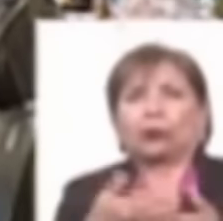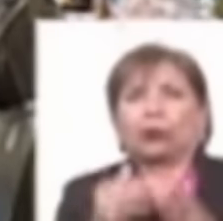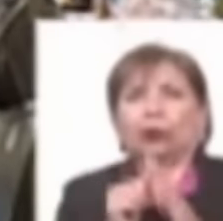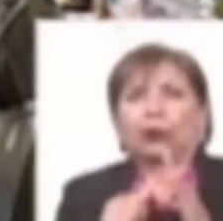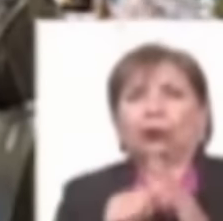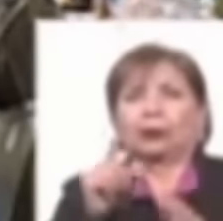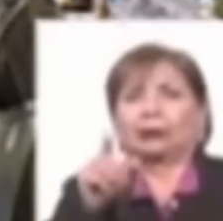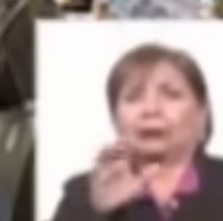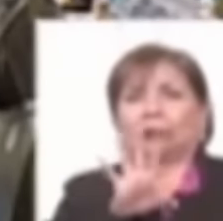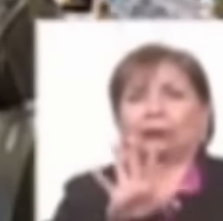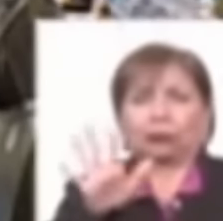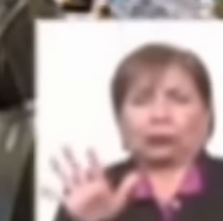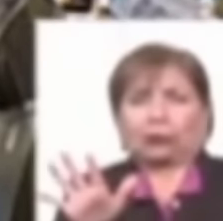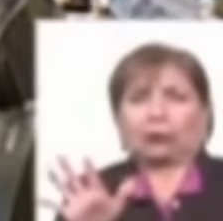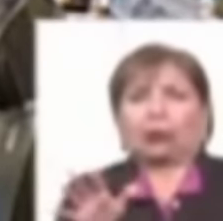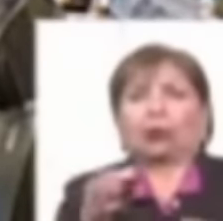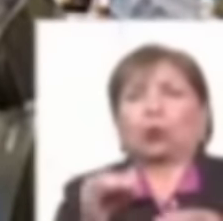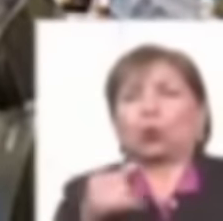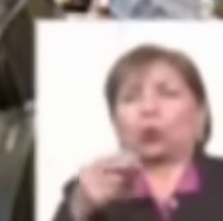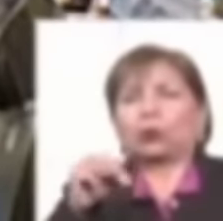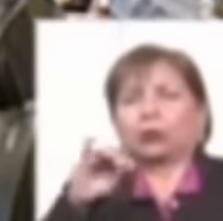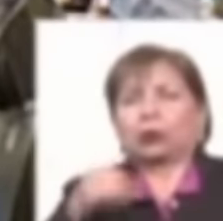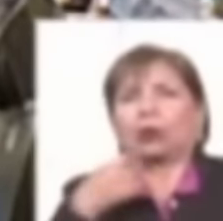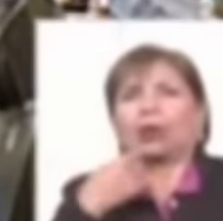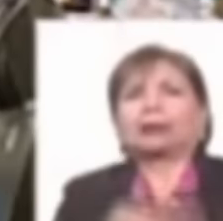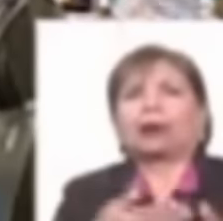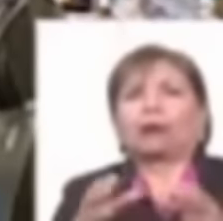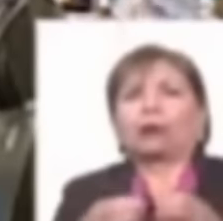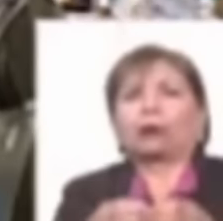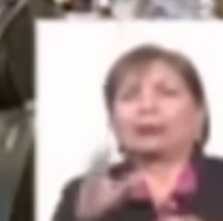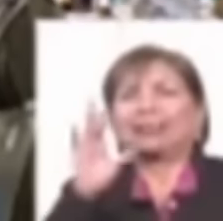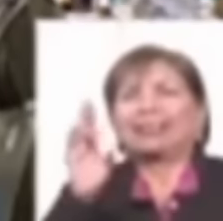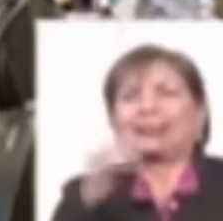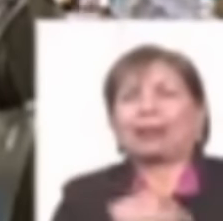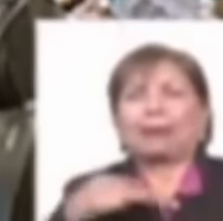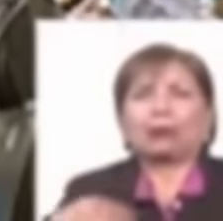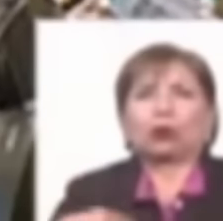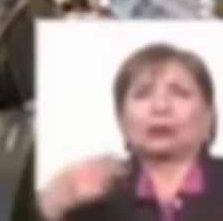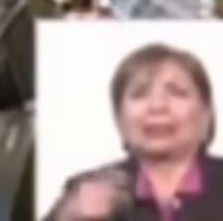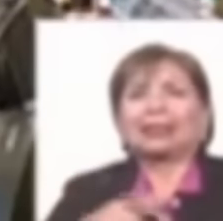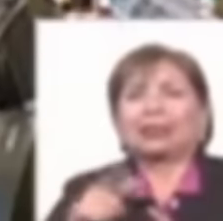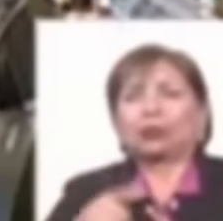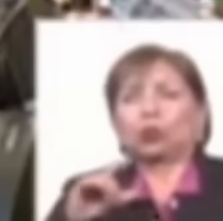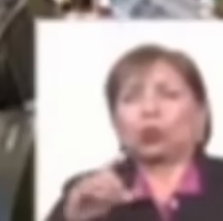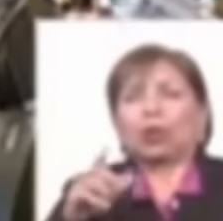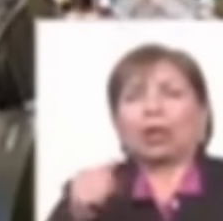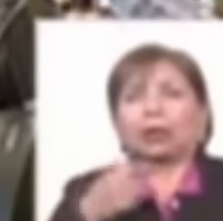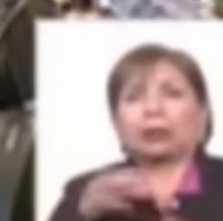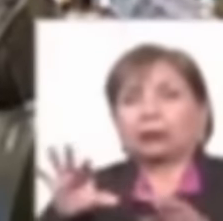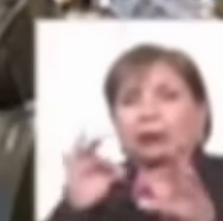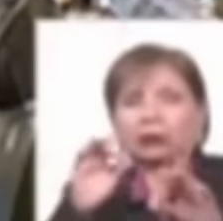artículo 155, la Junta Nacional de Justicia está conformada por 7 miembros titulares seleccionados